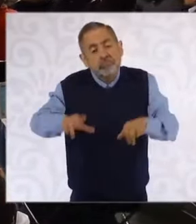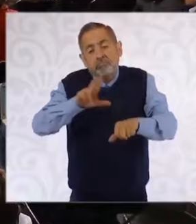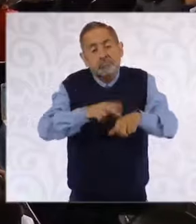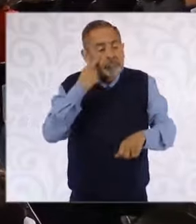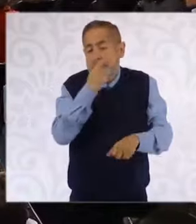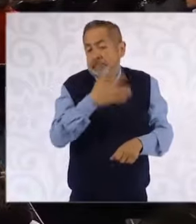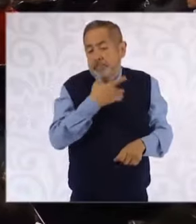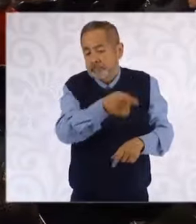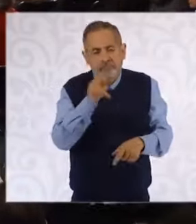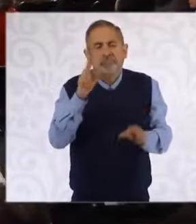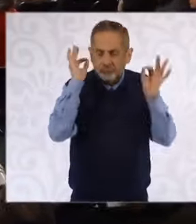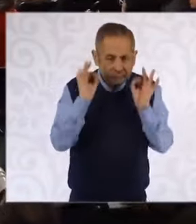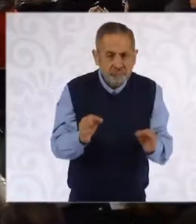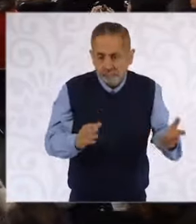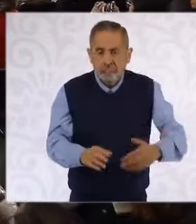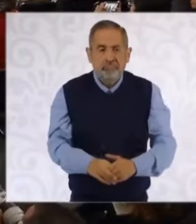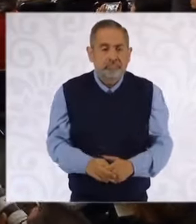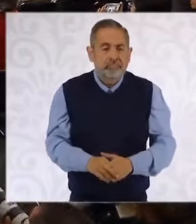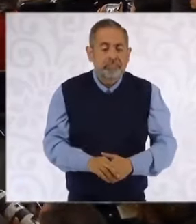Gracias.